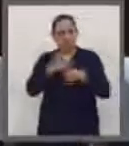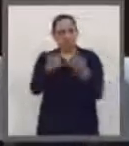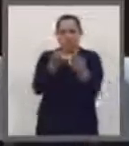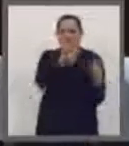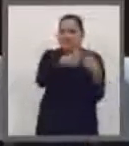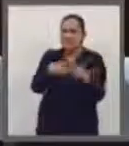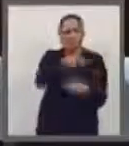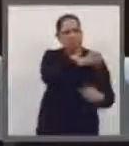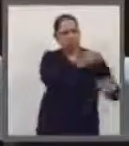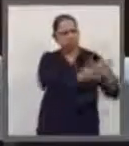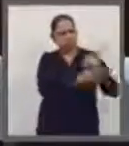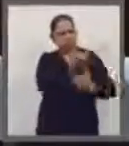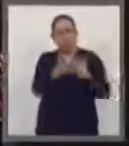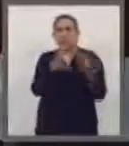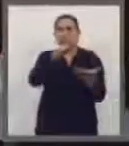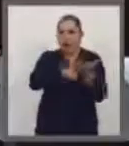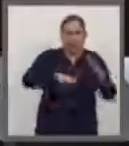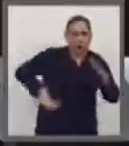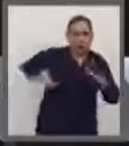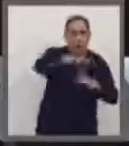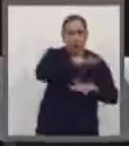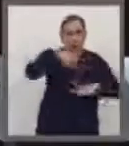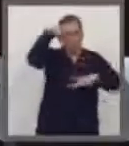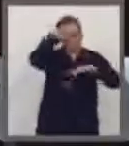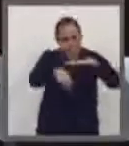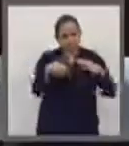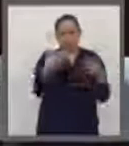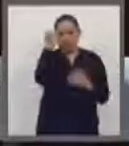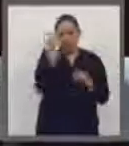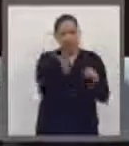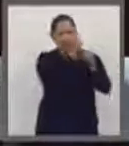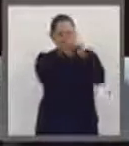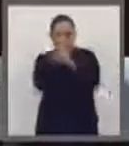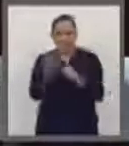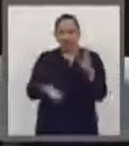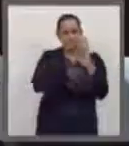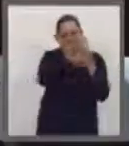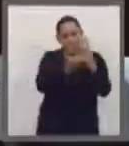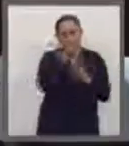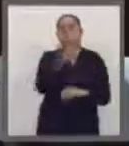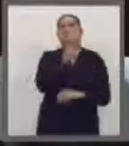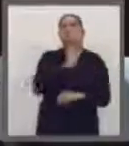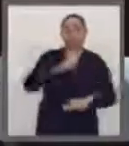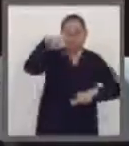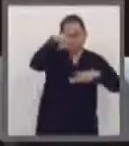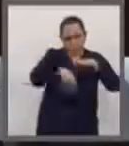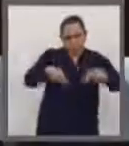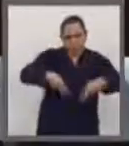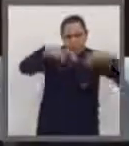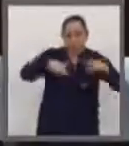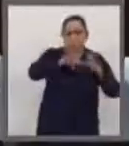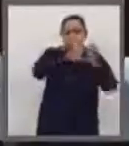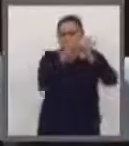construimos refinerías complejos petroquímicos una red de ductos que hoy están subastando